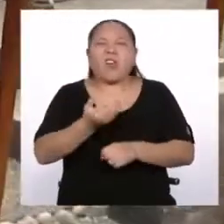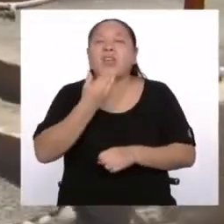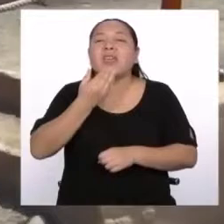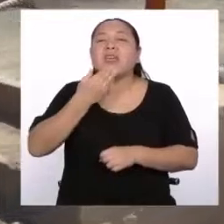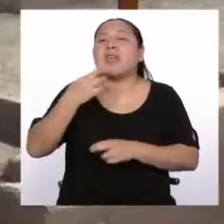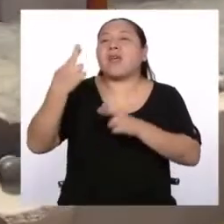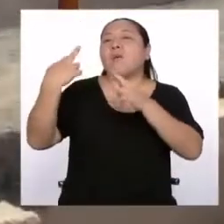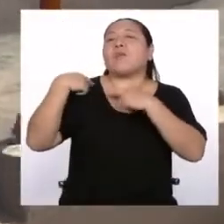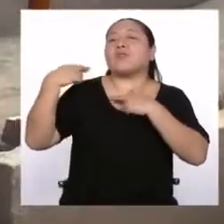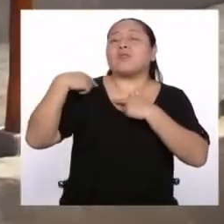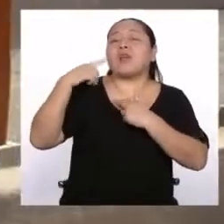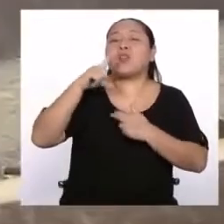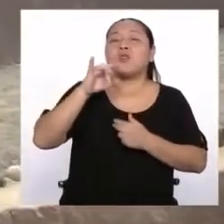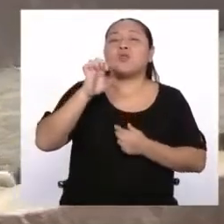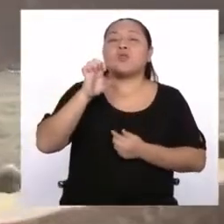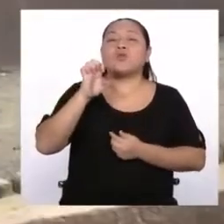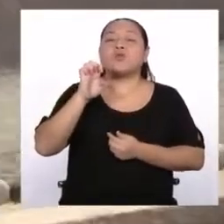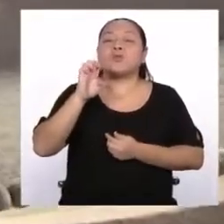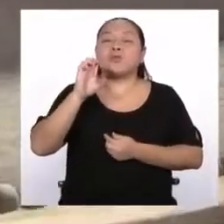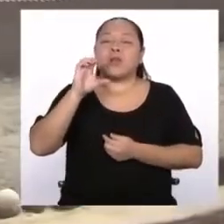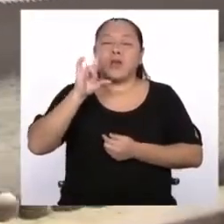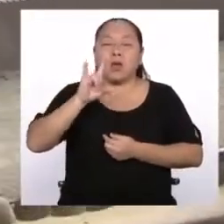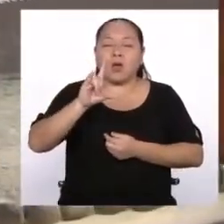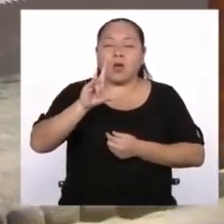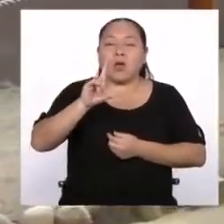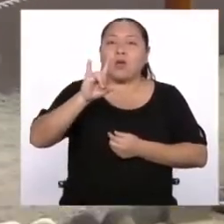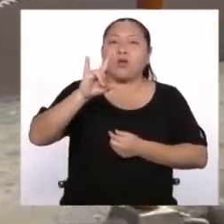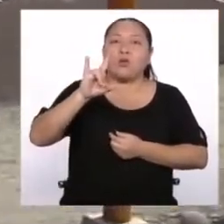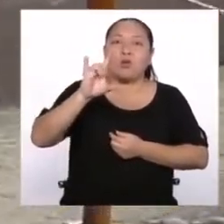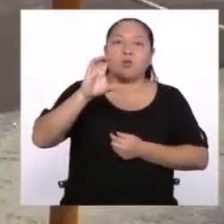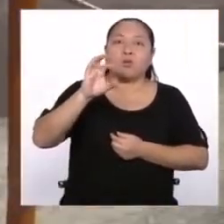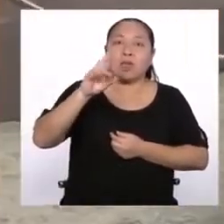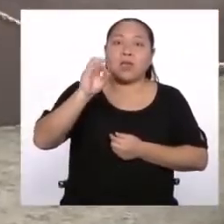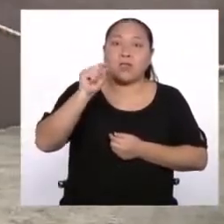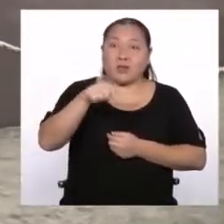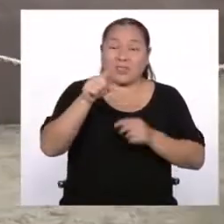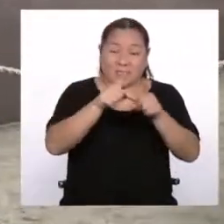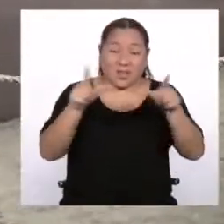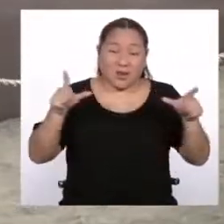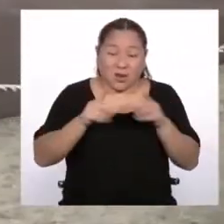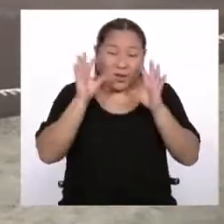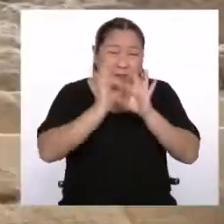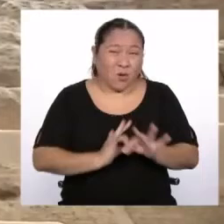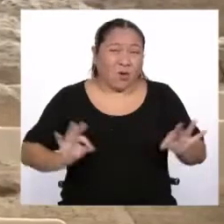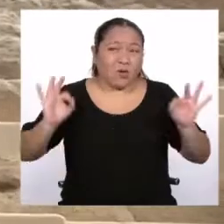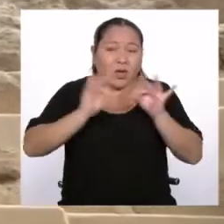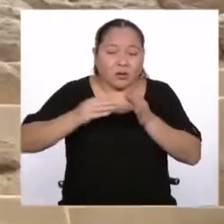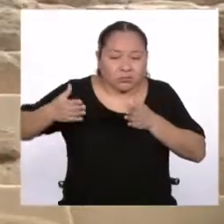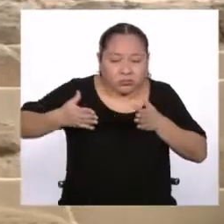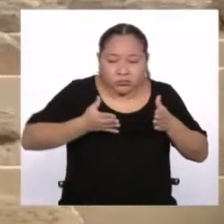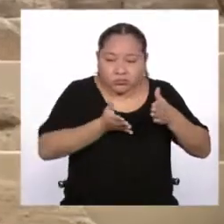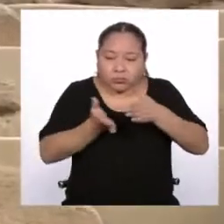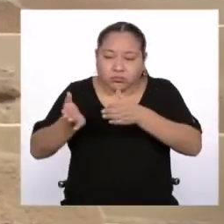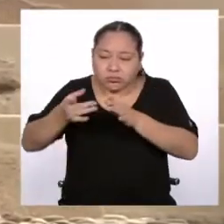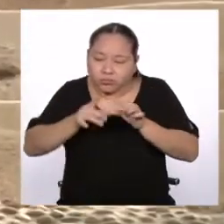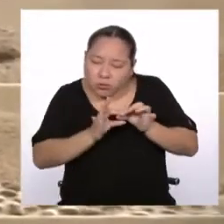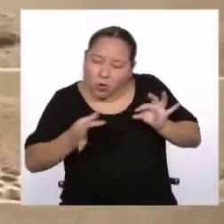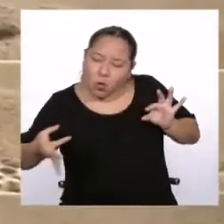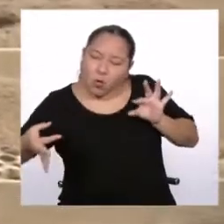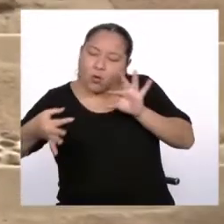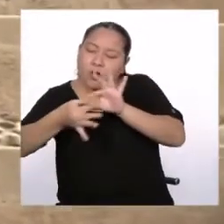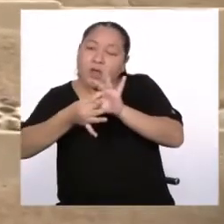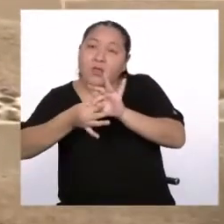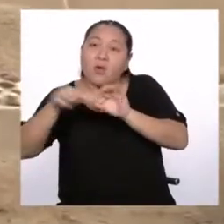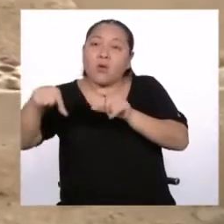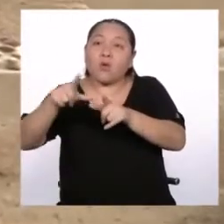Lucénida Carrión. El importantísimo complejo Maranga estaba conectado por un camino a Mateo Salado, que también era